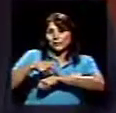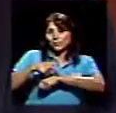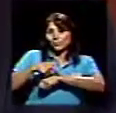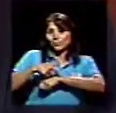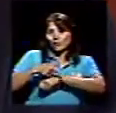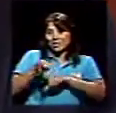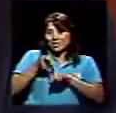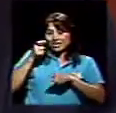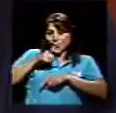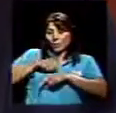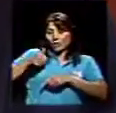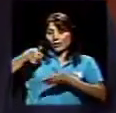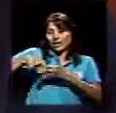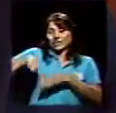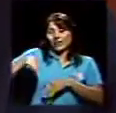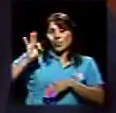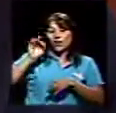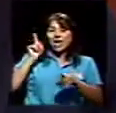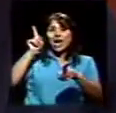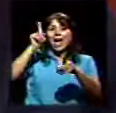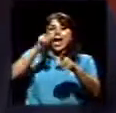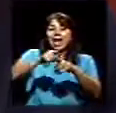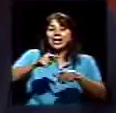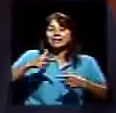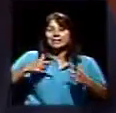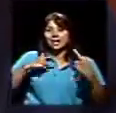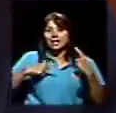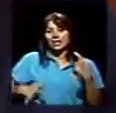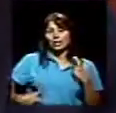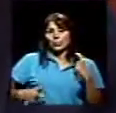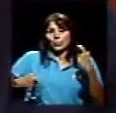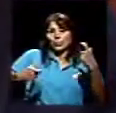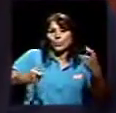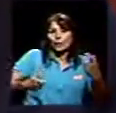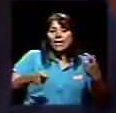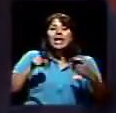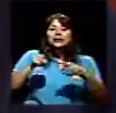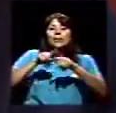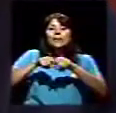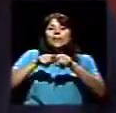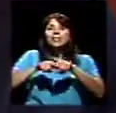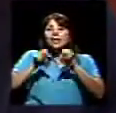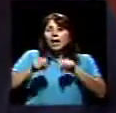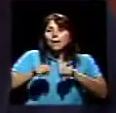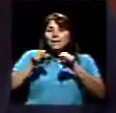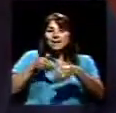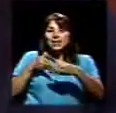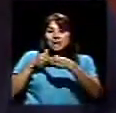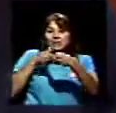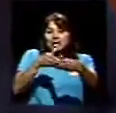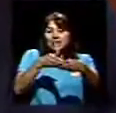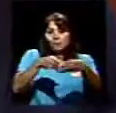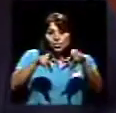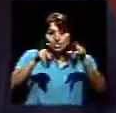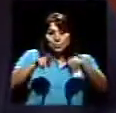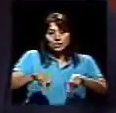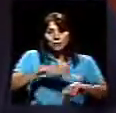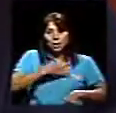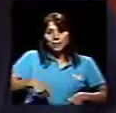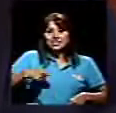siempre de la capacidad de liderazgo que tenga el presidente electo. Si el presidente electo tiene